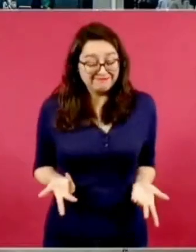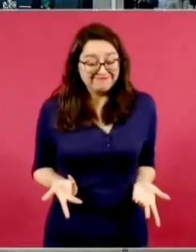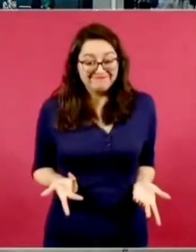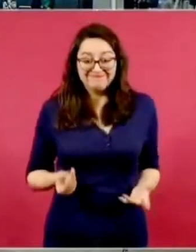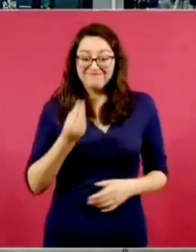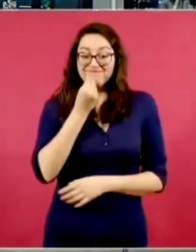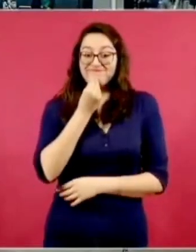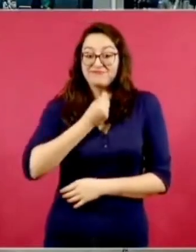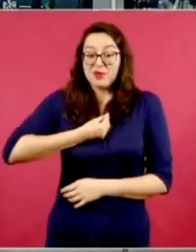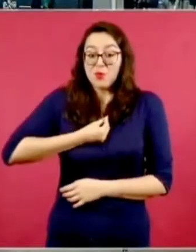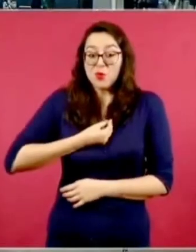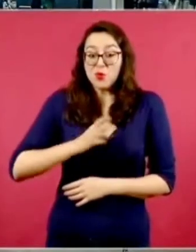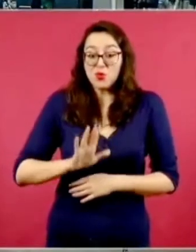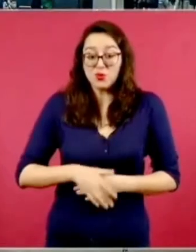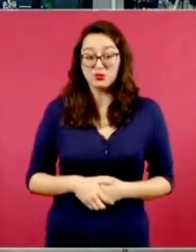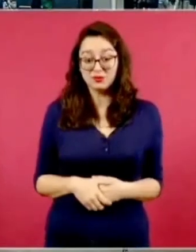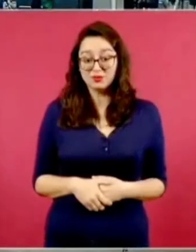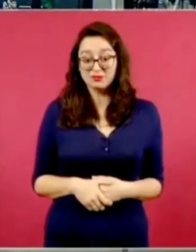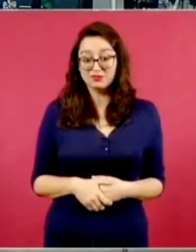de